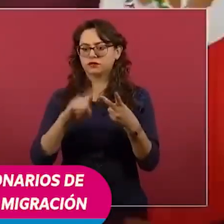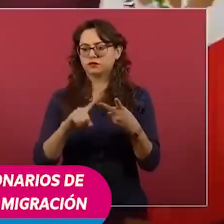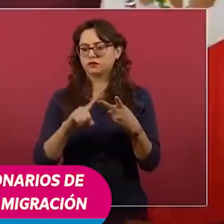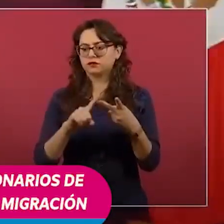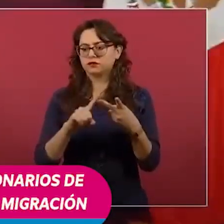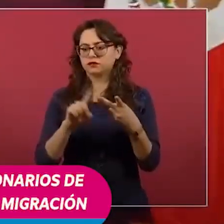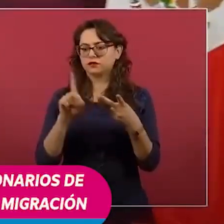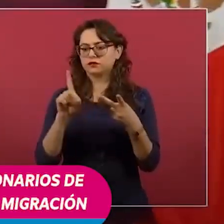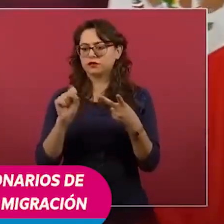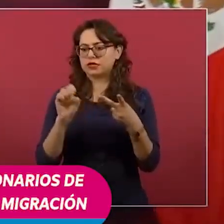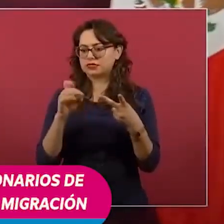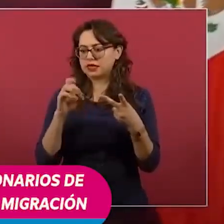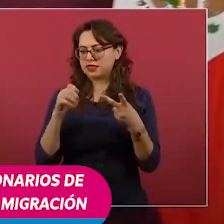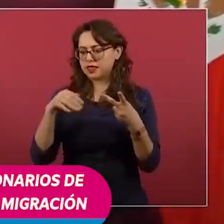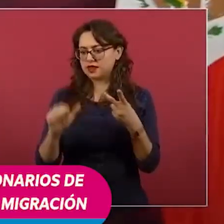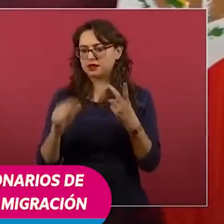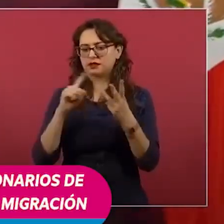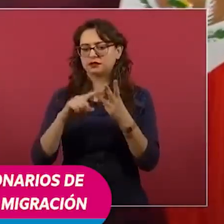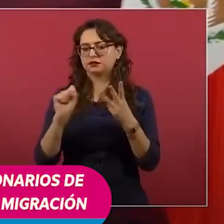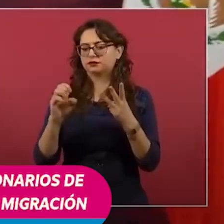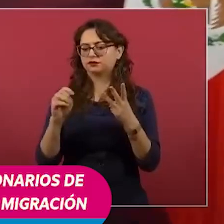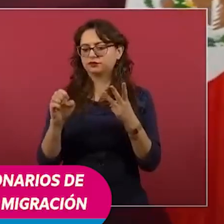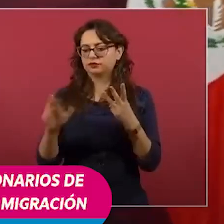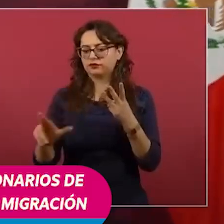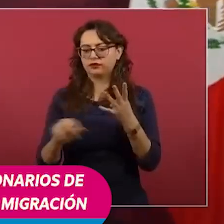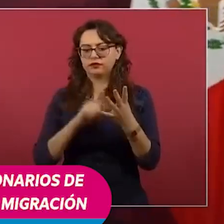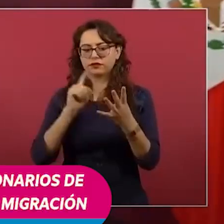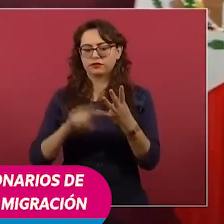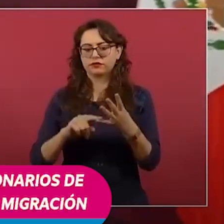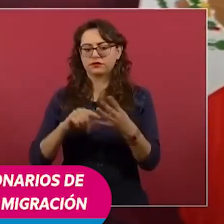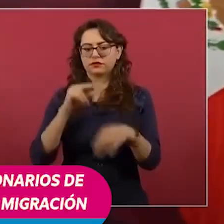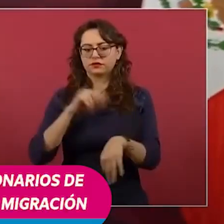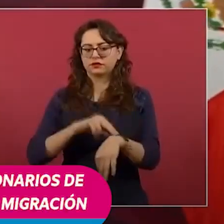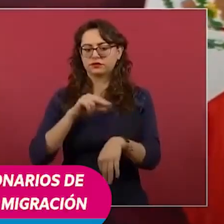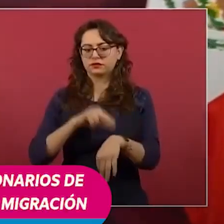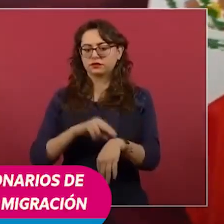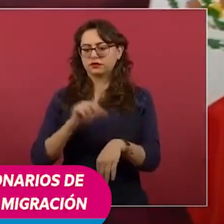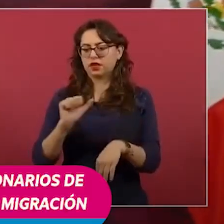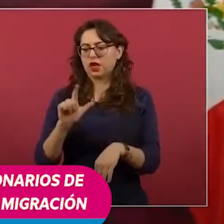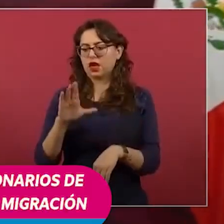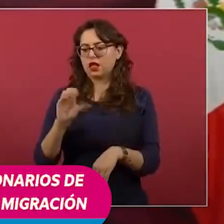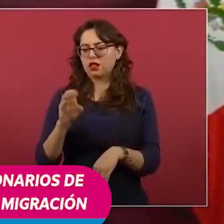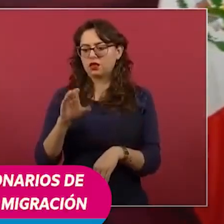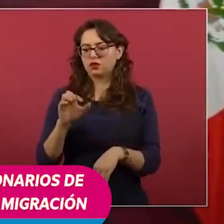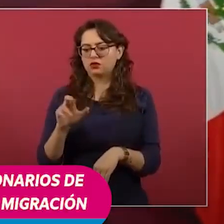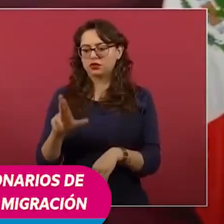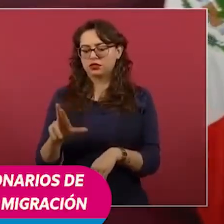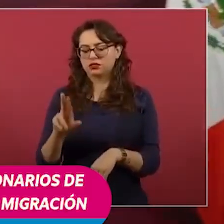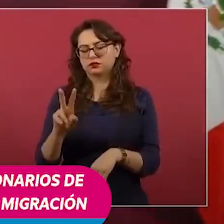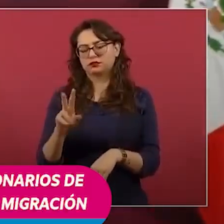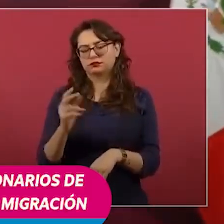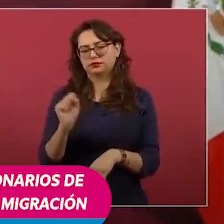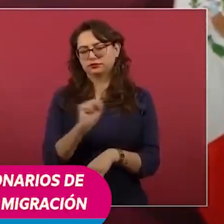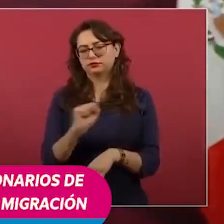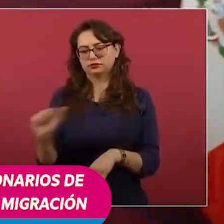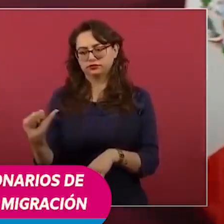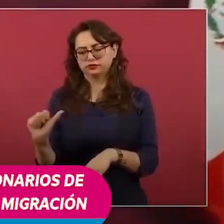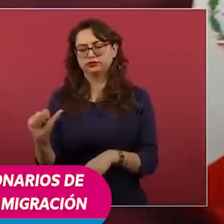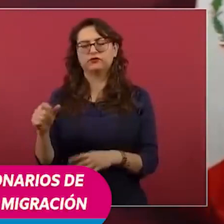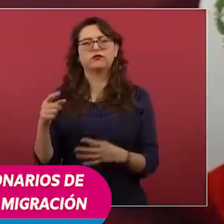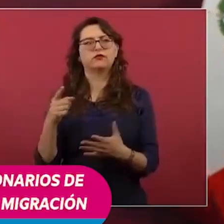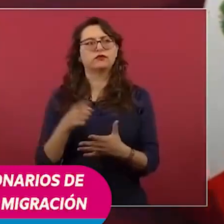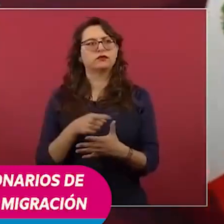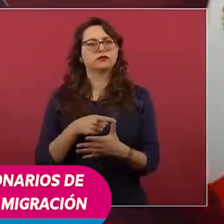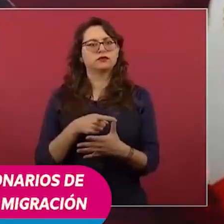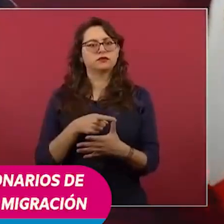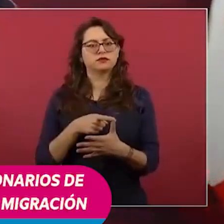van el doctor Alcocer, porque tiene que ver también con la cuestión médica,